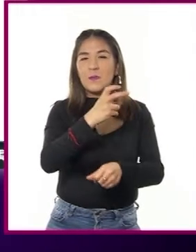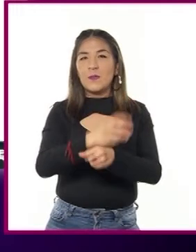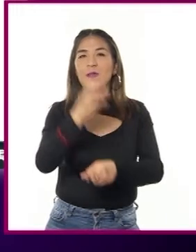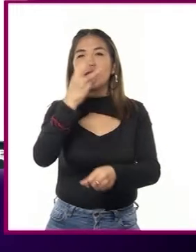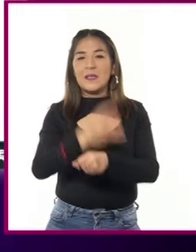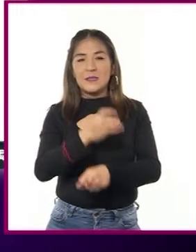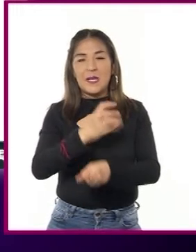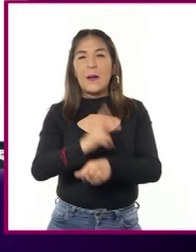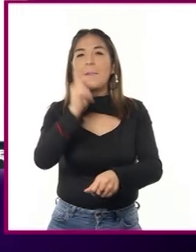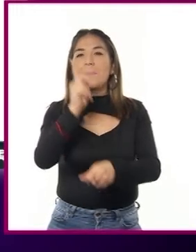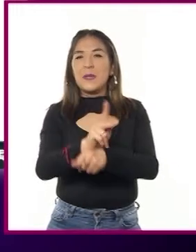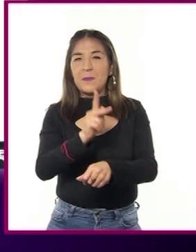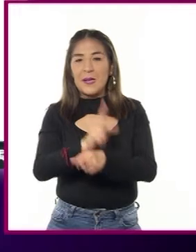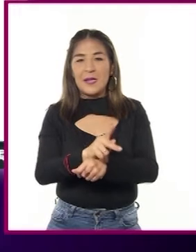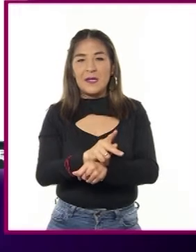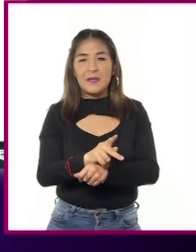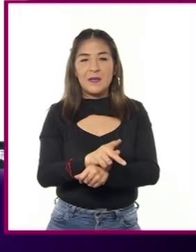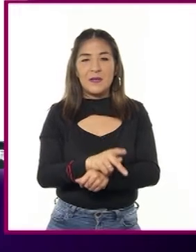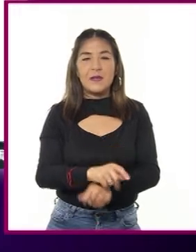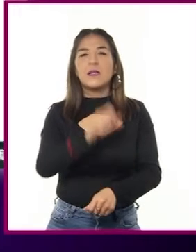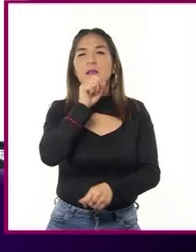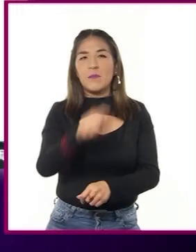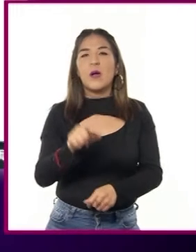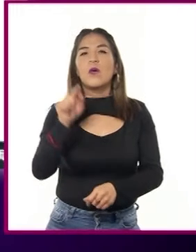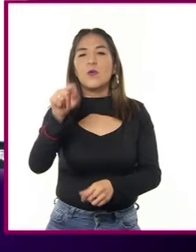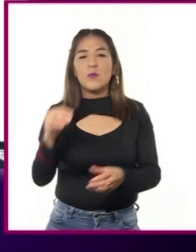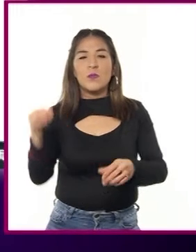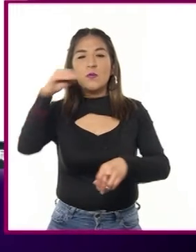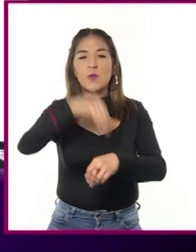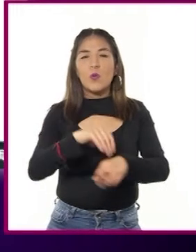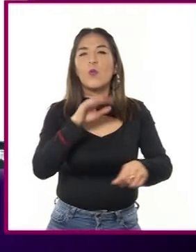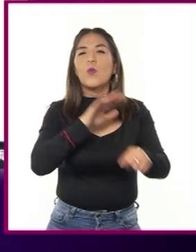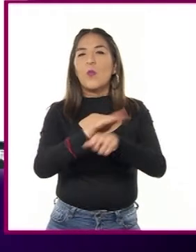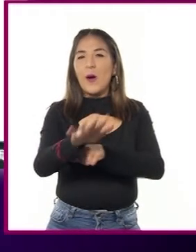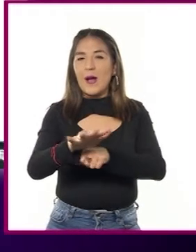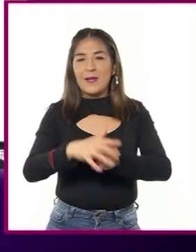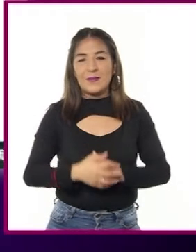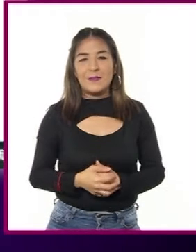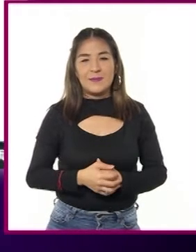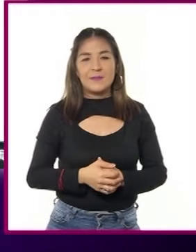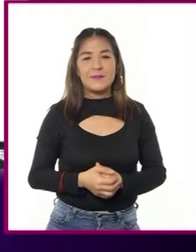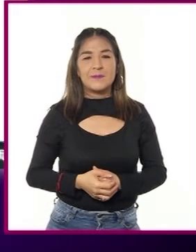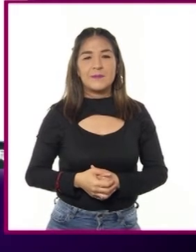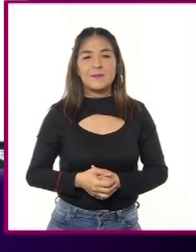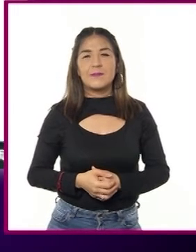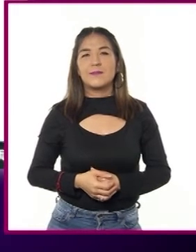tercero, primaria, y le indicamos un sitio en específico.